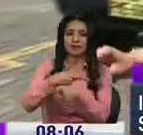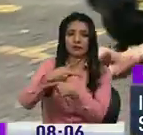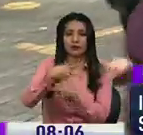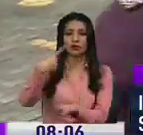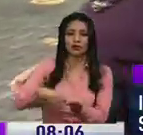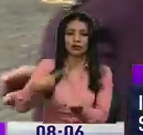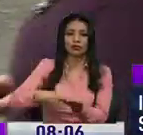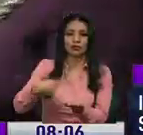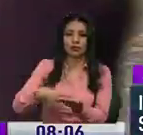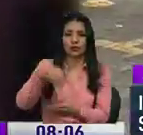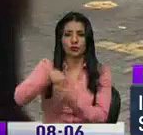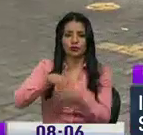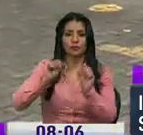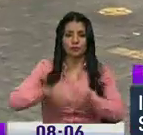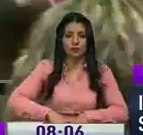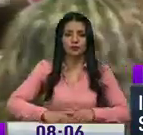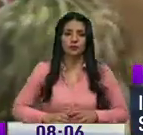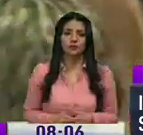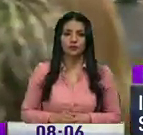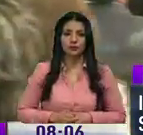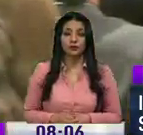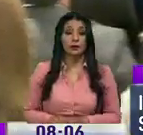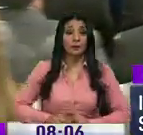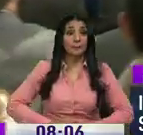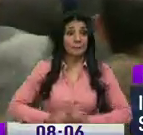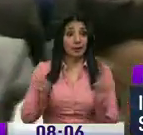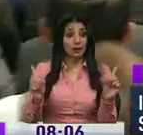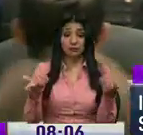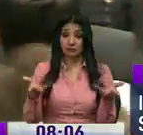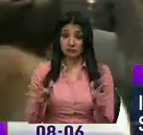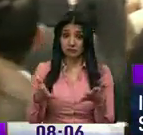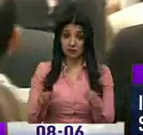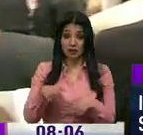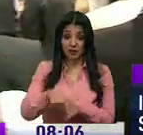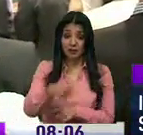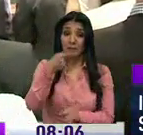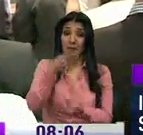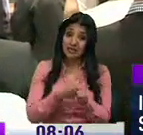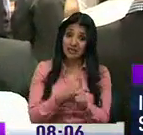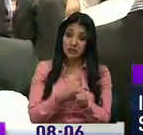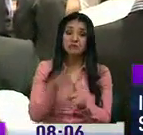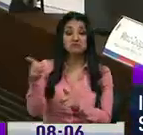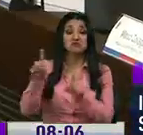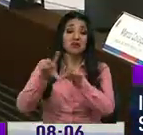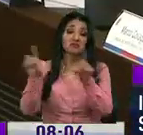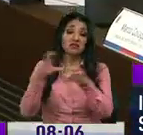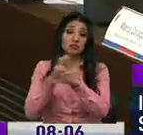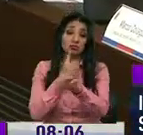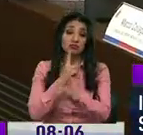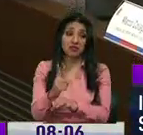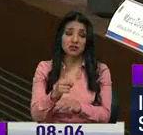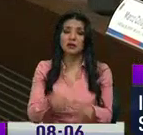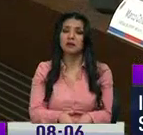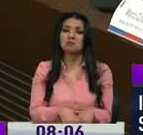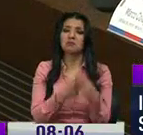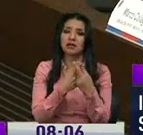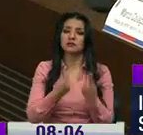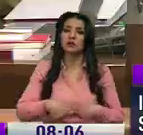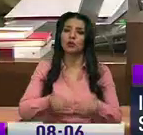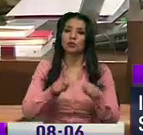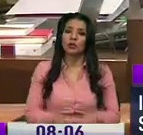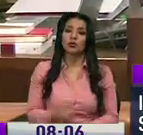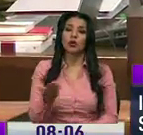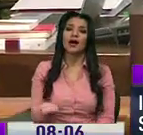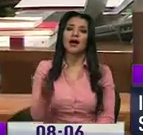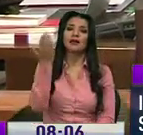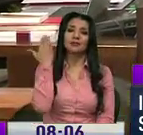tema dentro del Consejo Metropolitano. Pero si eso no llegara a pasar en este mes, los transportistas dicen que podrían poner en vigencia un contrato que se firmó